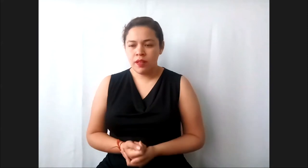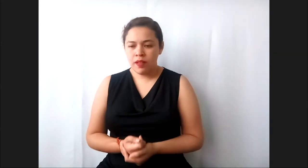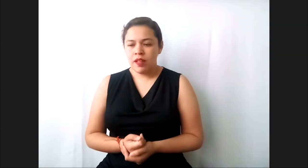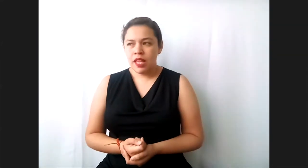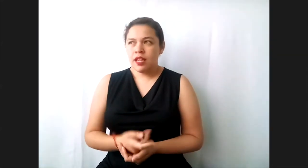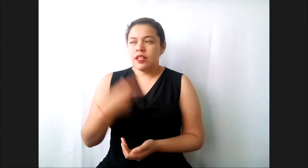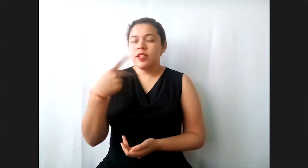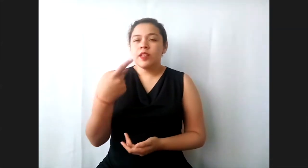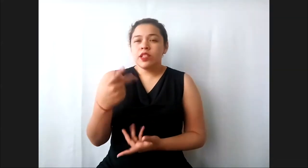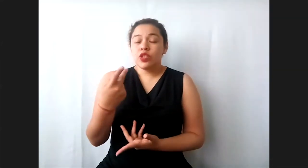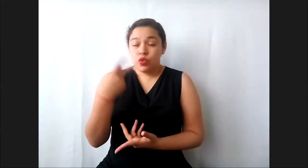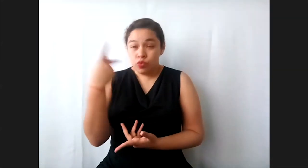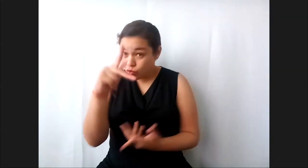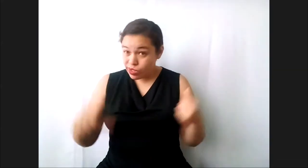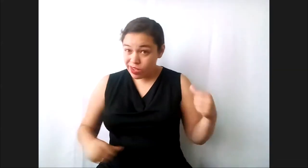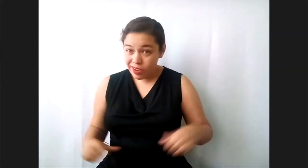su actividad,